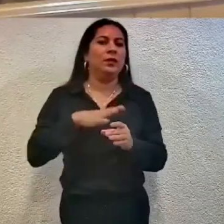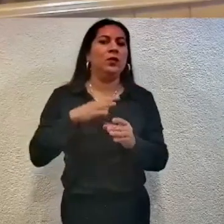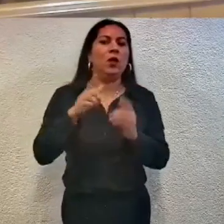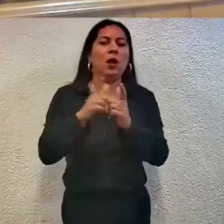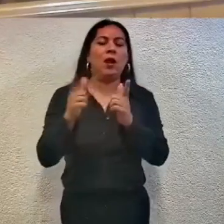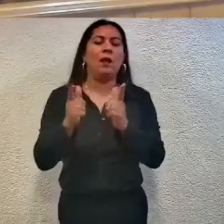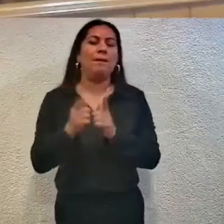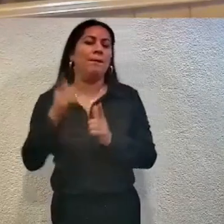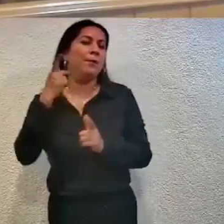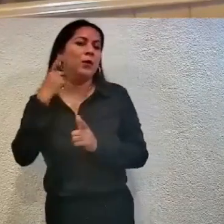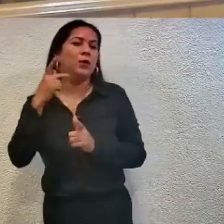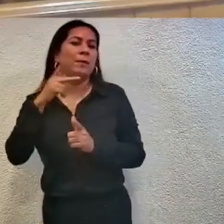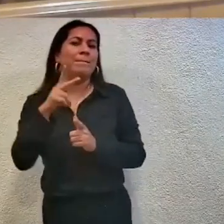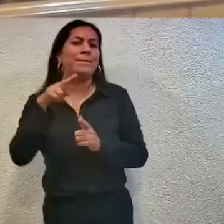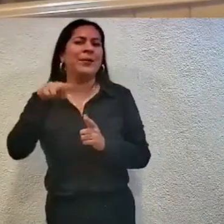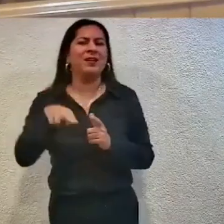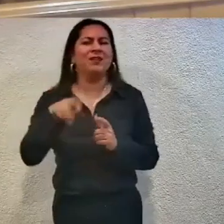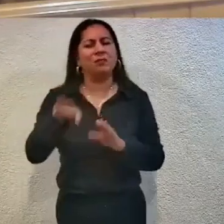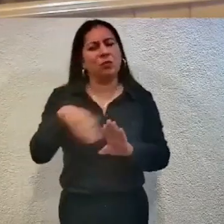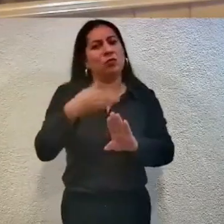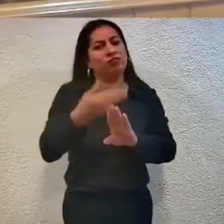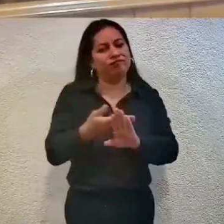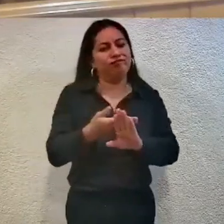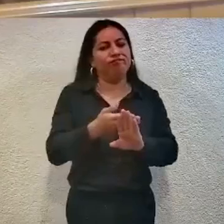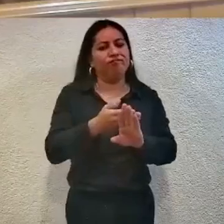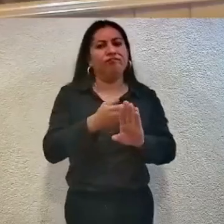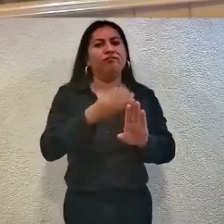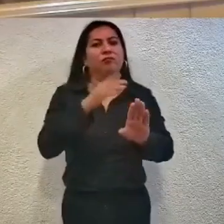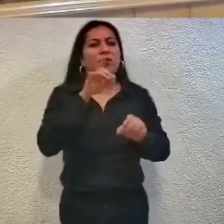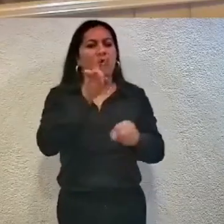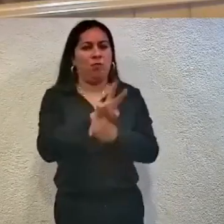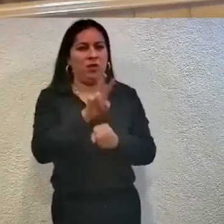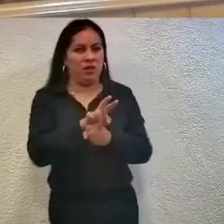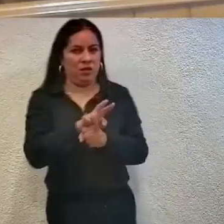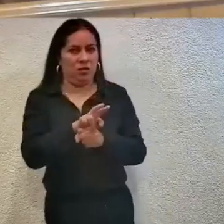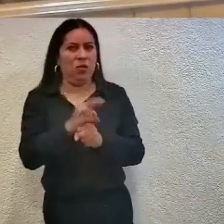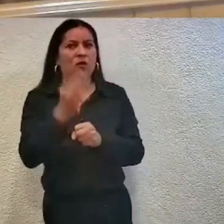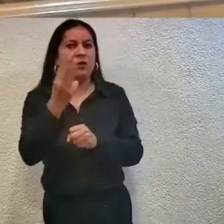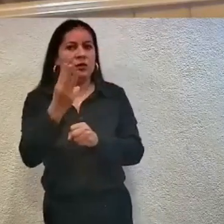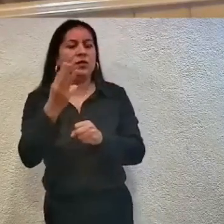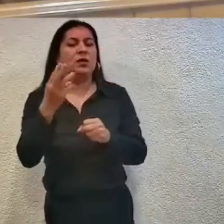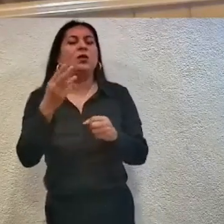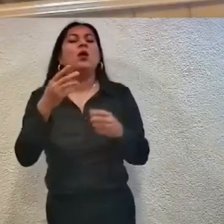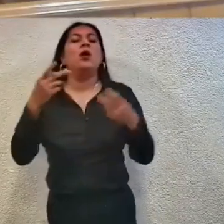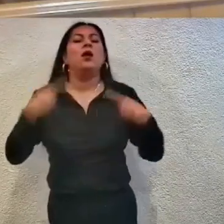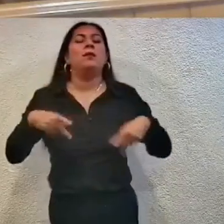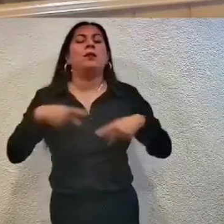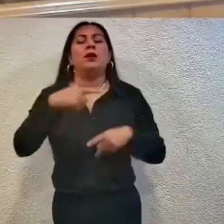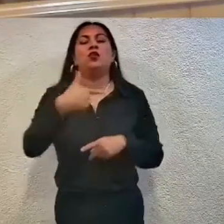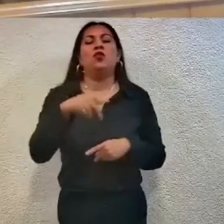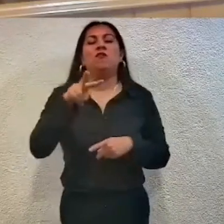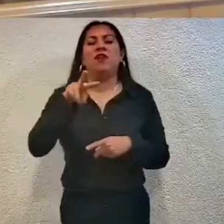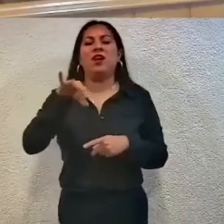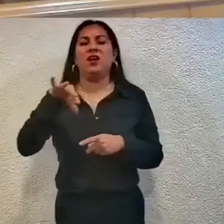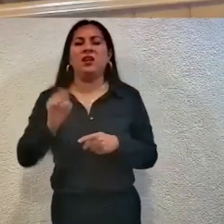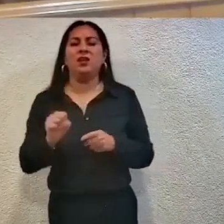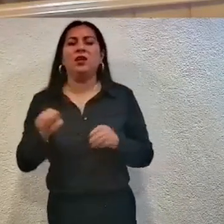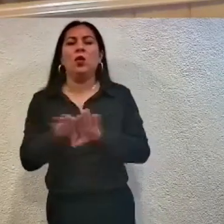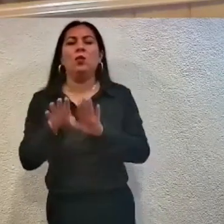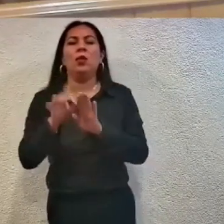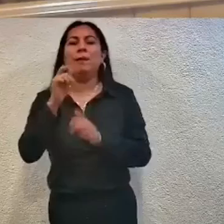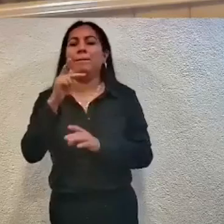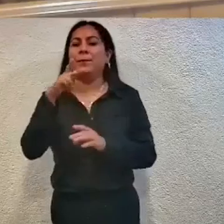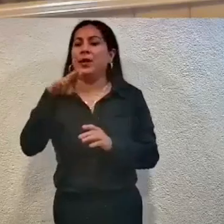Ley Electoral, atribuida al Partido Acción Nacional por culpa invigilando. Tercero, se impone al ciudadano Giovanni